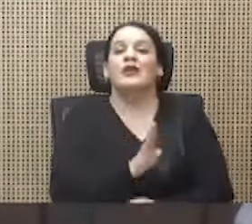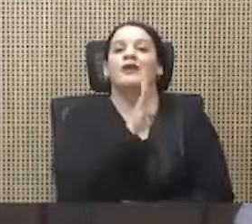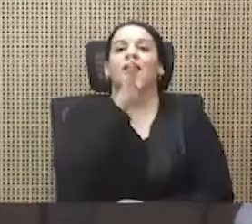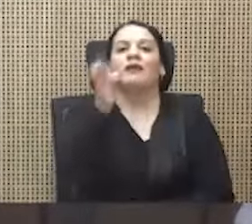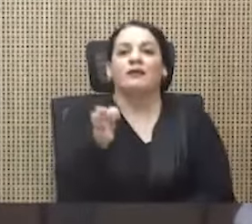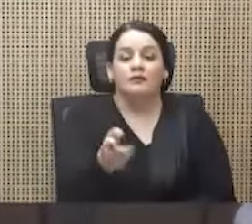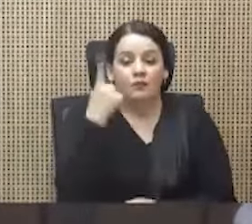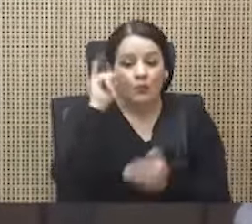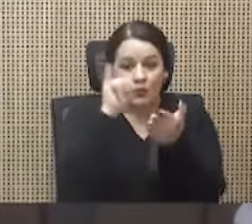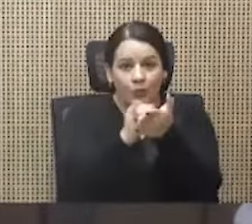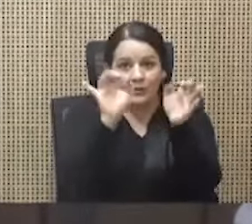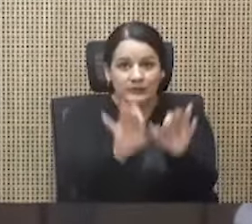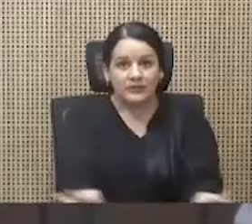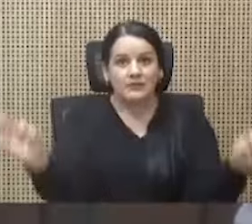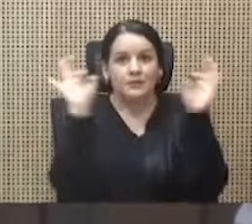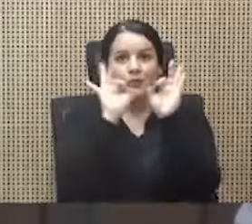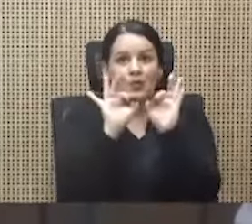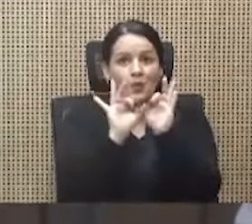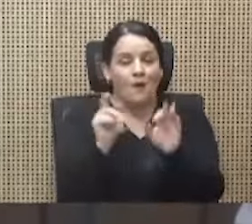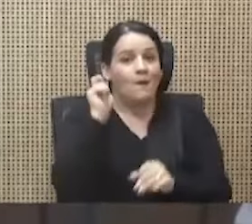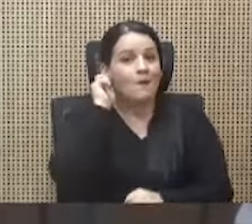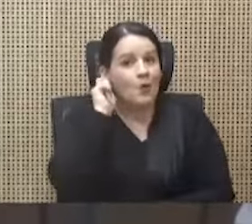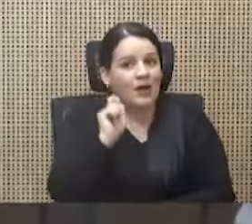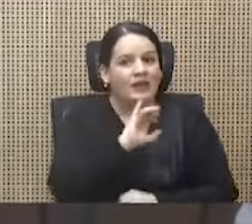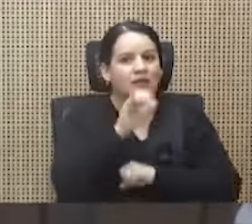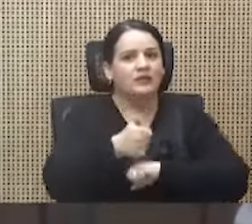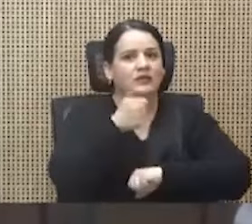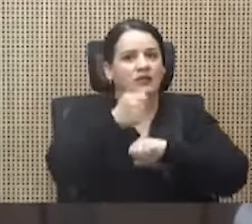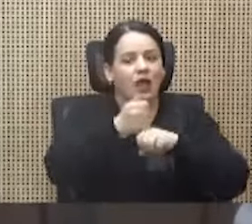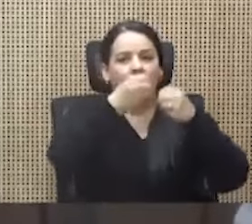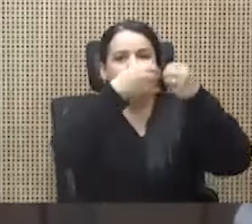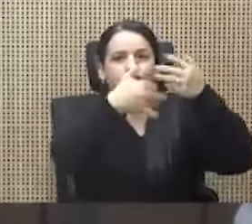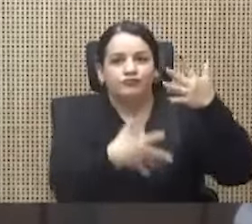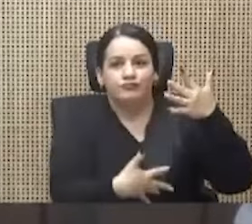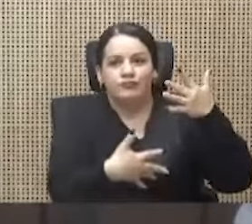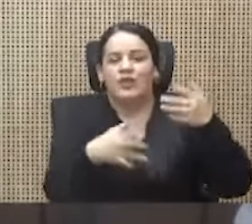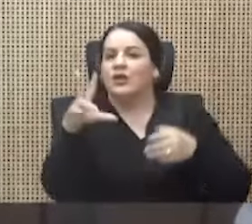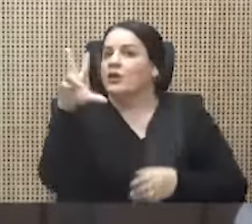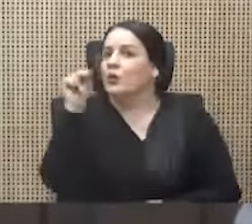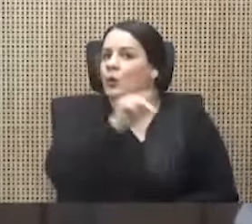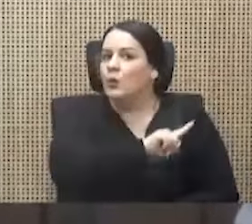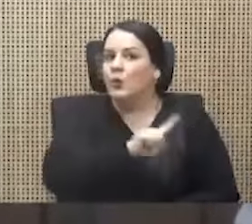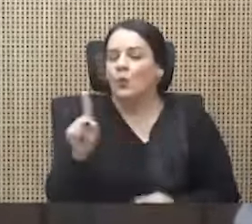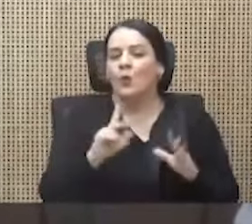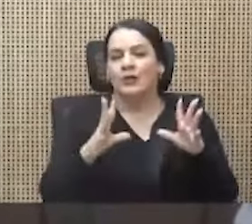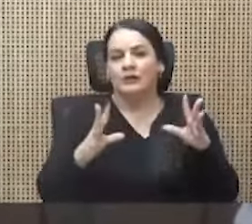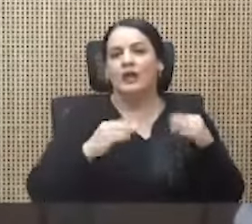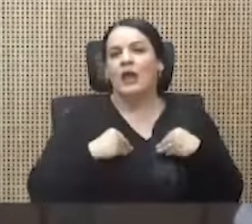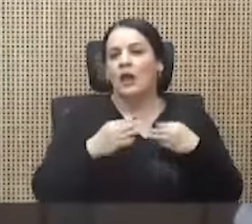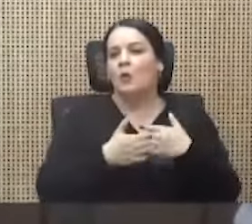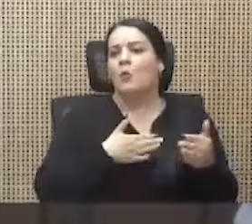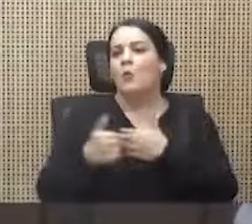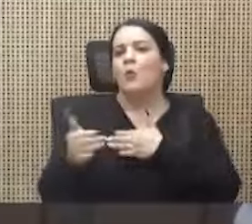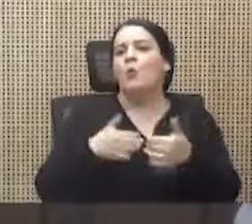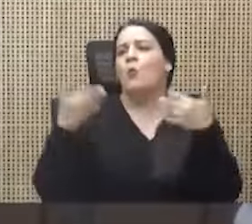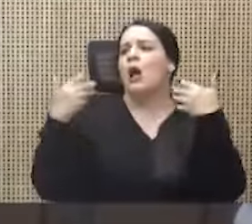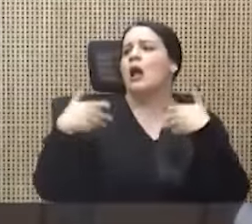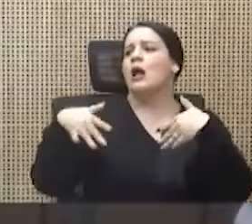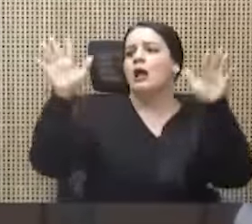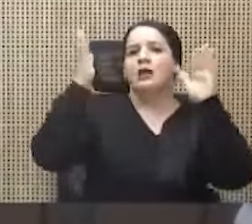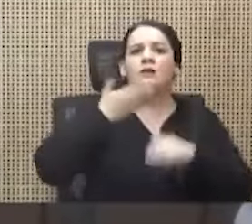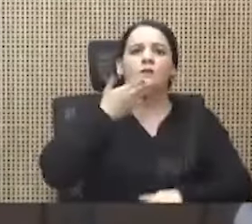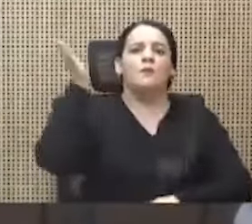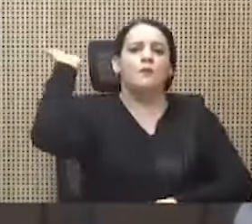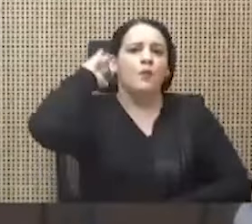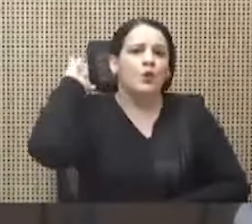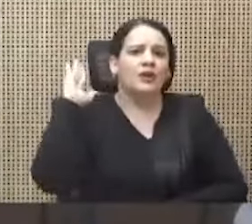eso es importante que las mujeres definamos todo eso y que no aceptemos que cualquier hipócrita venga a